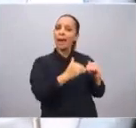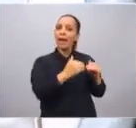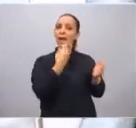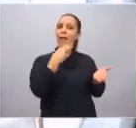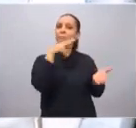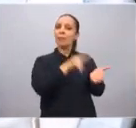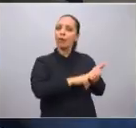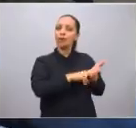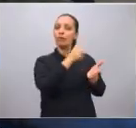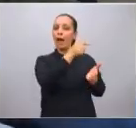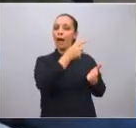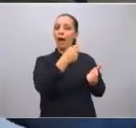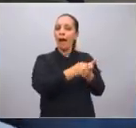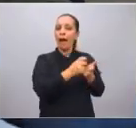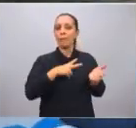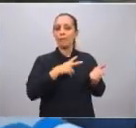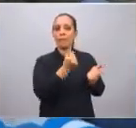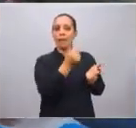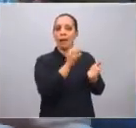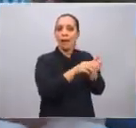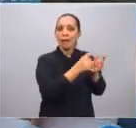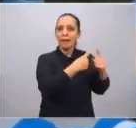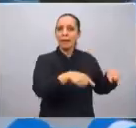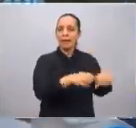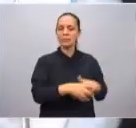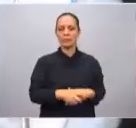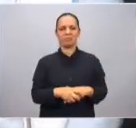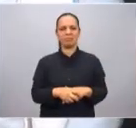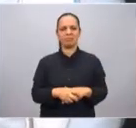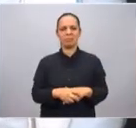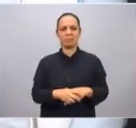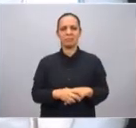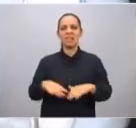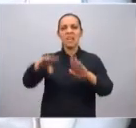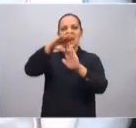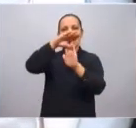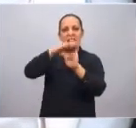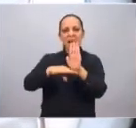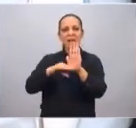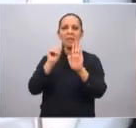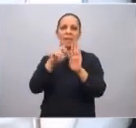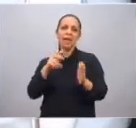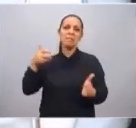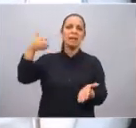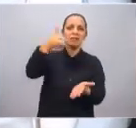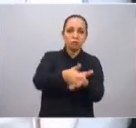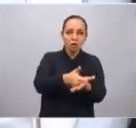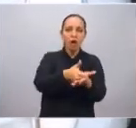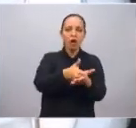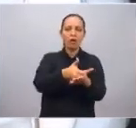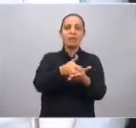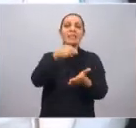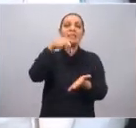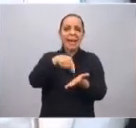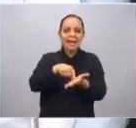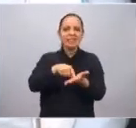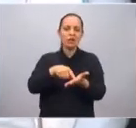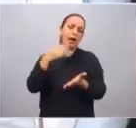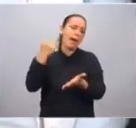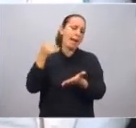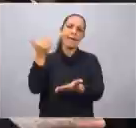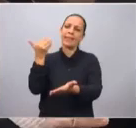la riqueza. Ponen un régimen de inversiones que discrimina,